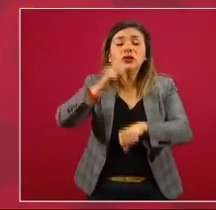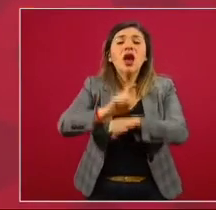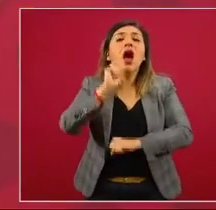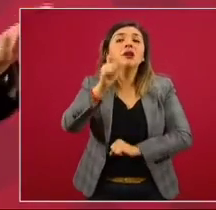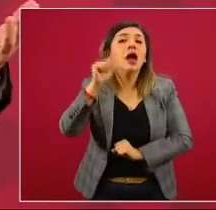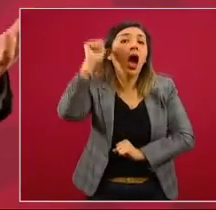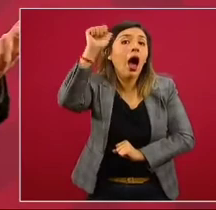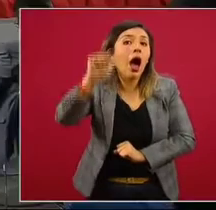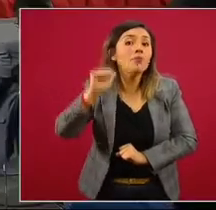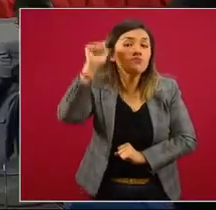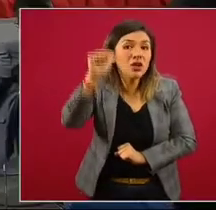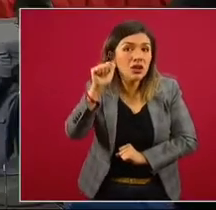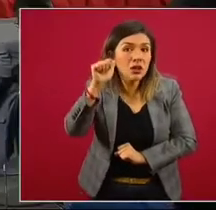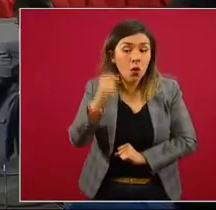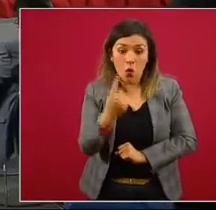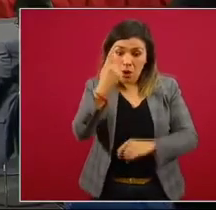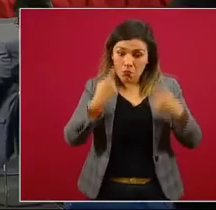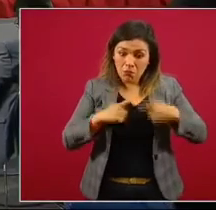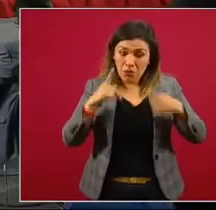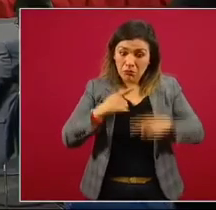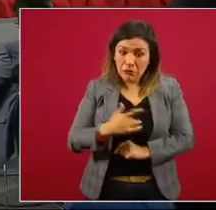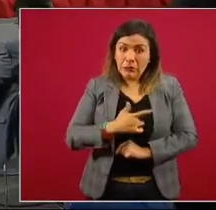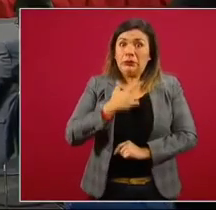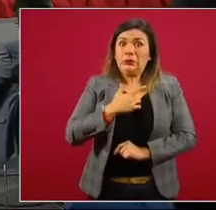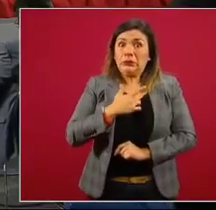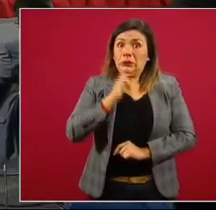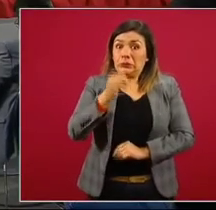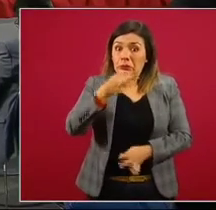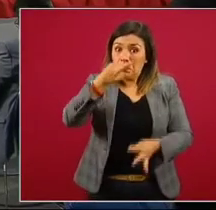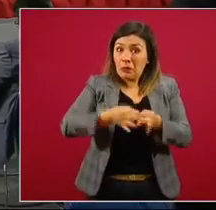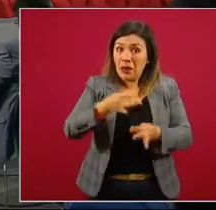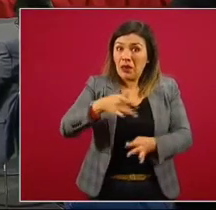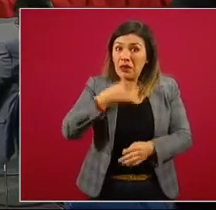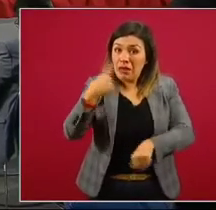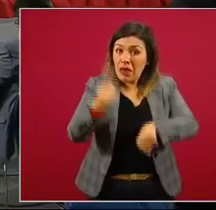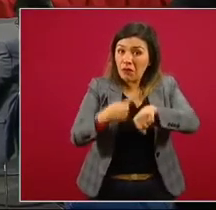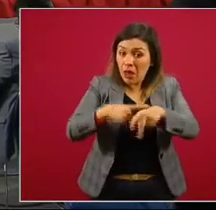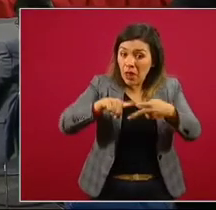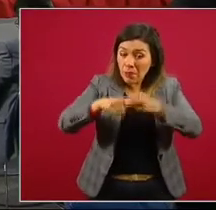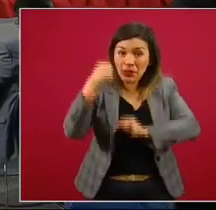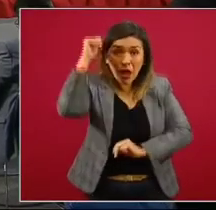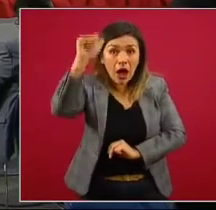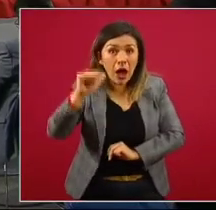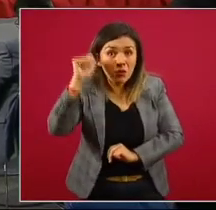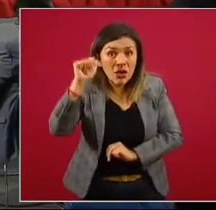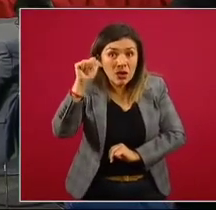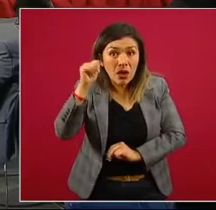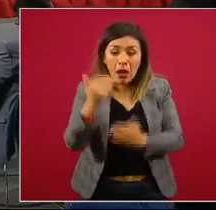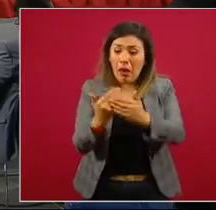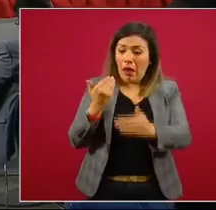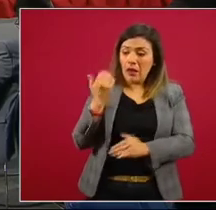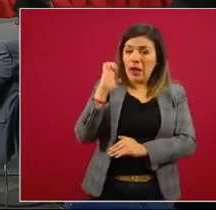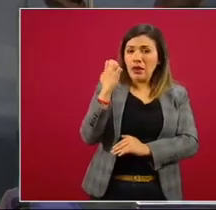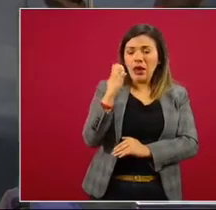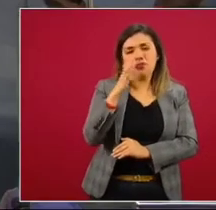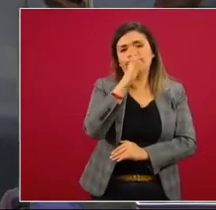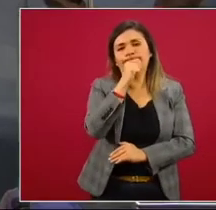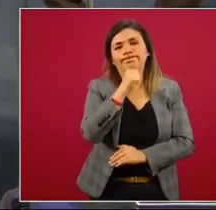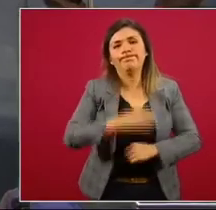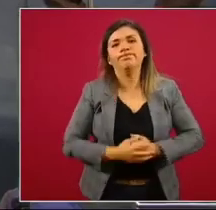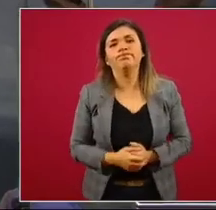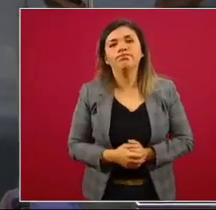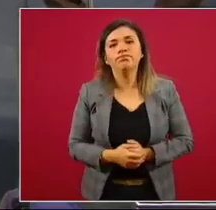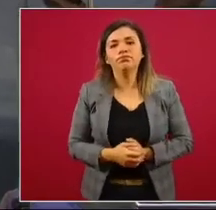abril. Entonces, no podría una persona tener una confirmación de una enfermedad que empezó en abril, en enero.